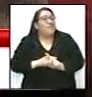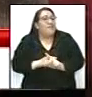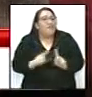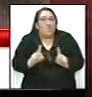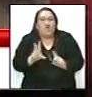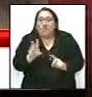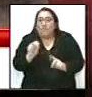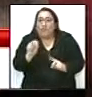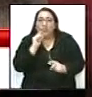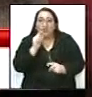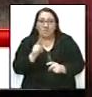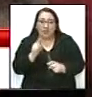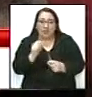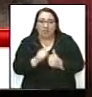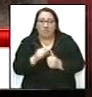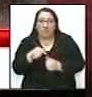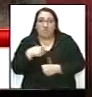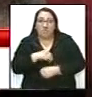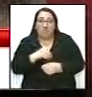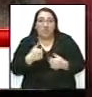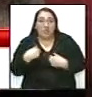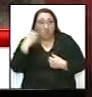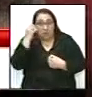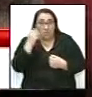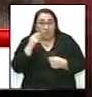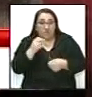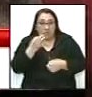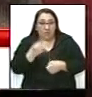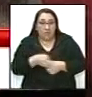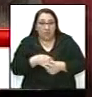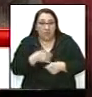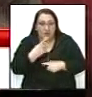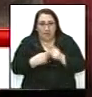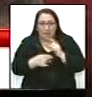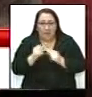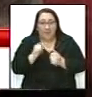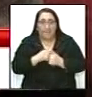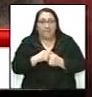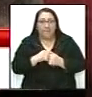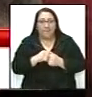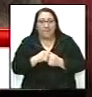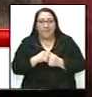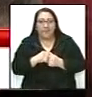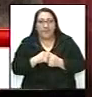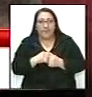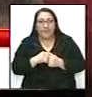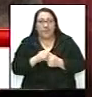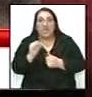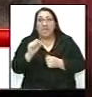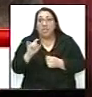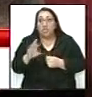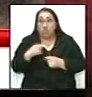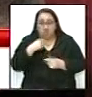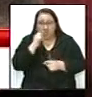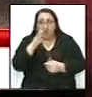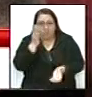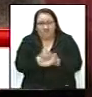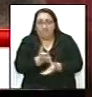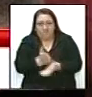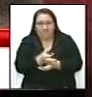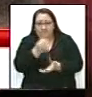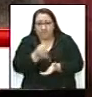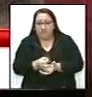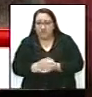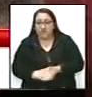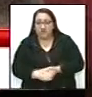está, y nosotros, los que tenemos una posición absolutamente contraria en el sur, y ese es categórico, le estamos hablando,